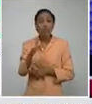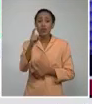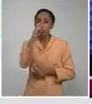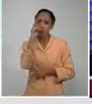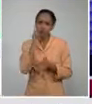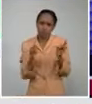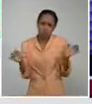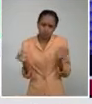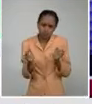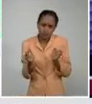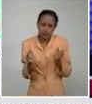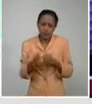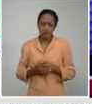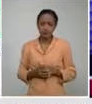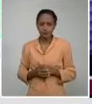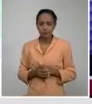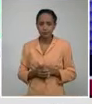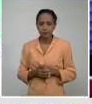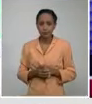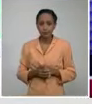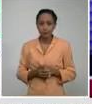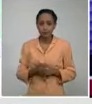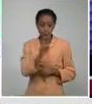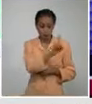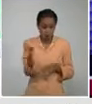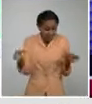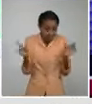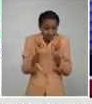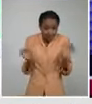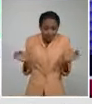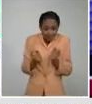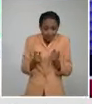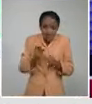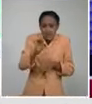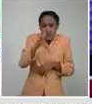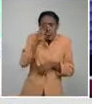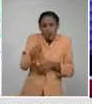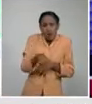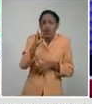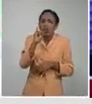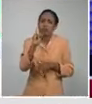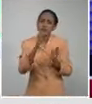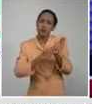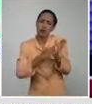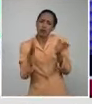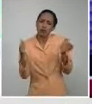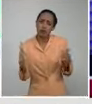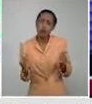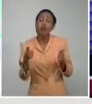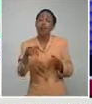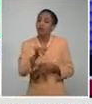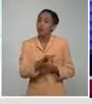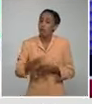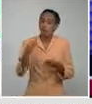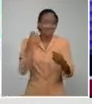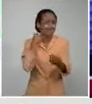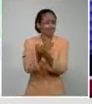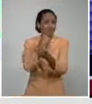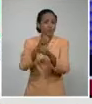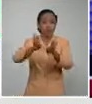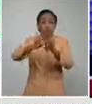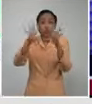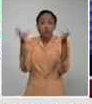año. De los 11, 7 menores de 6 meses, con mucho riesgo. Todos contactos